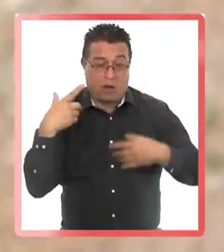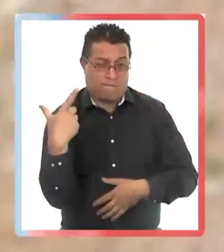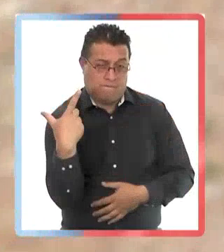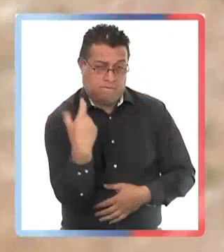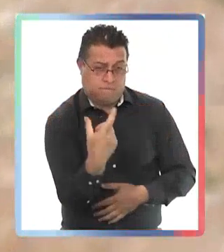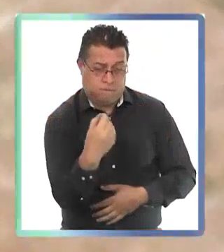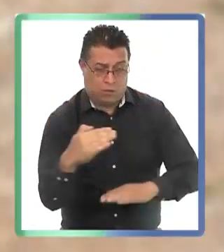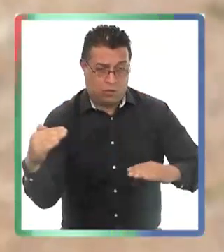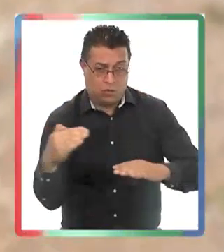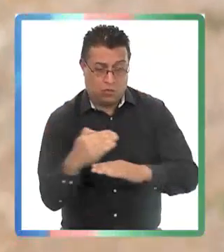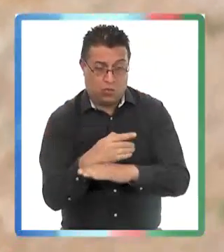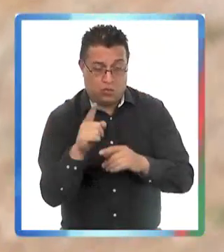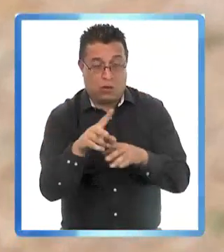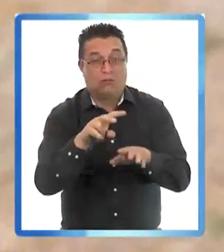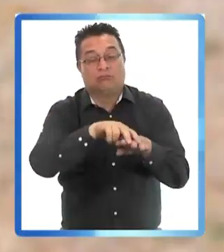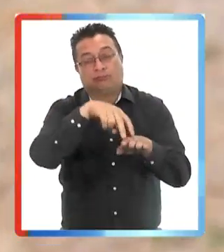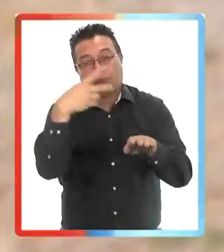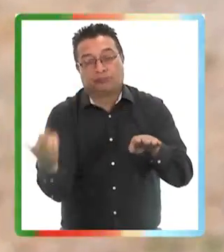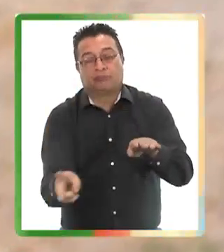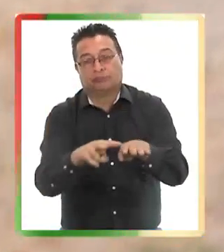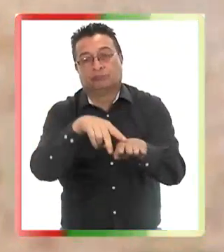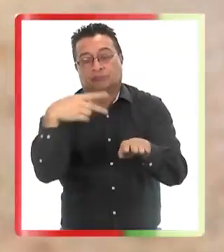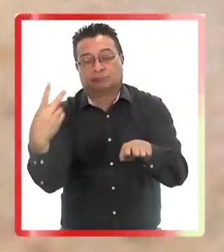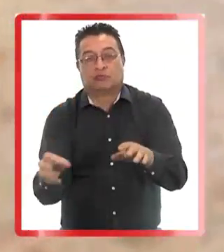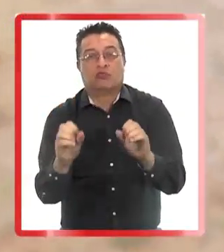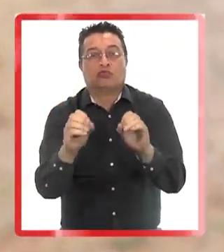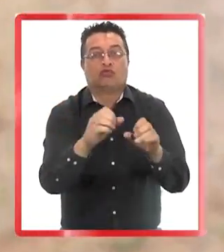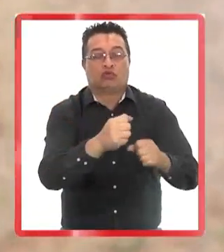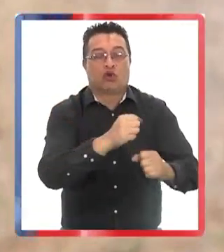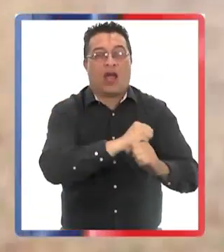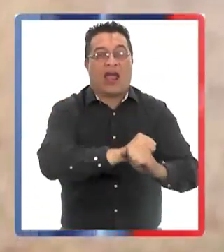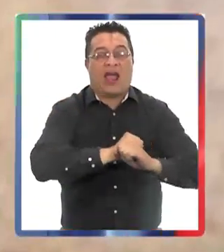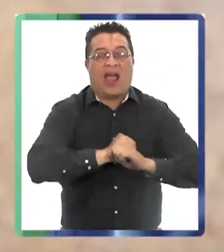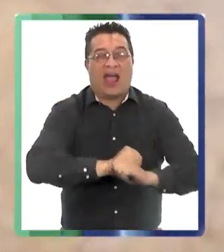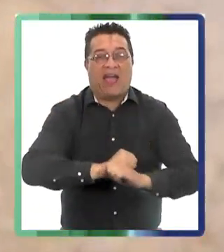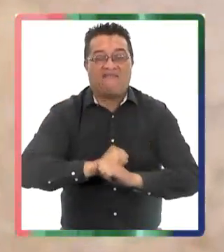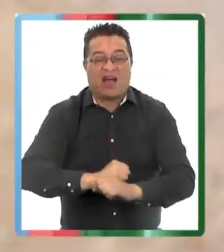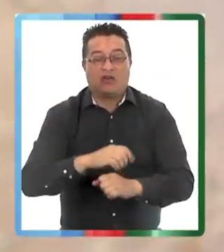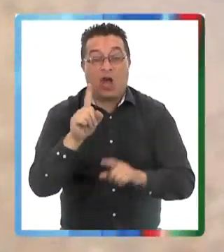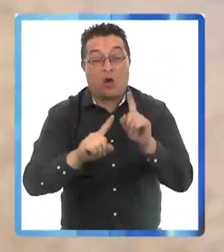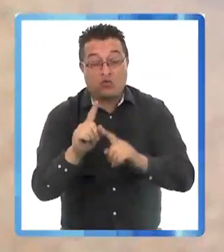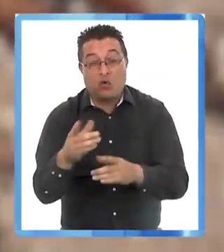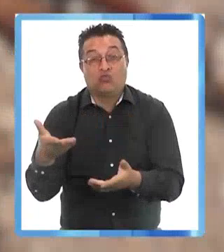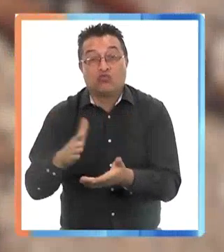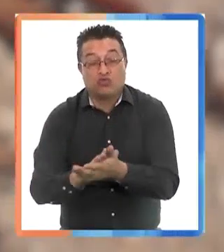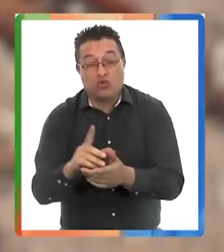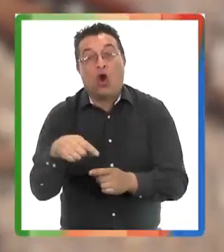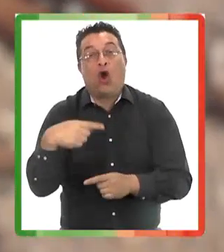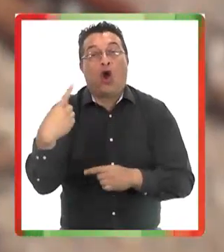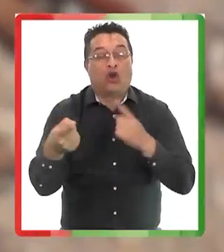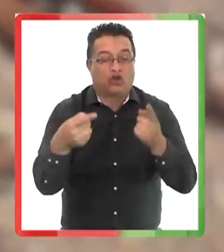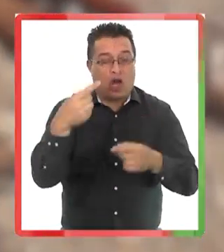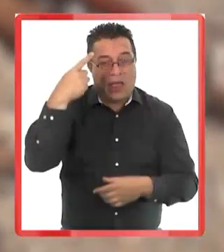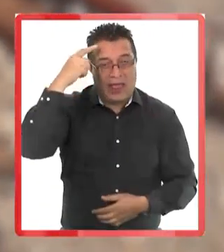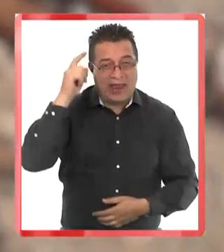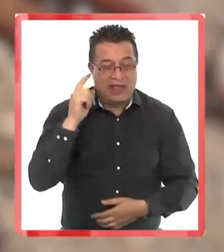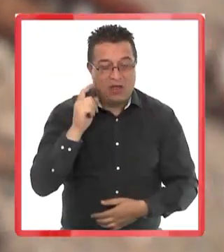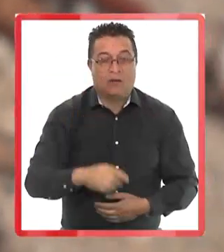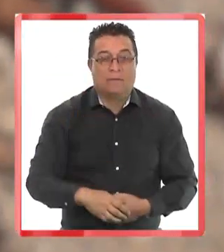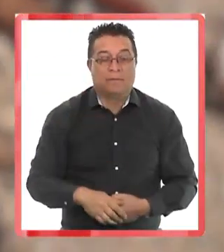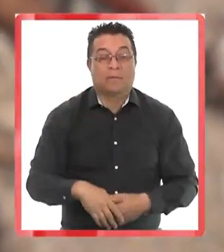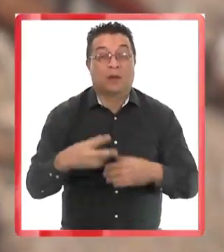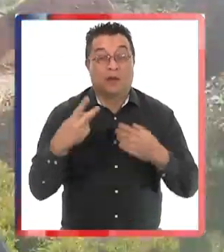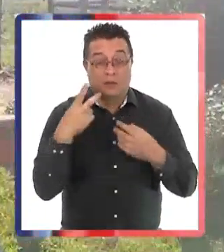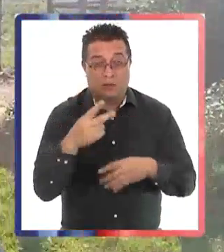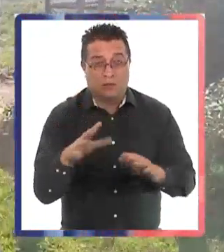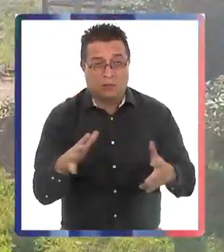camión que se desplazaba a alta velocidad por la ruta, se habían caído a la vía pública varios caballares, unos estaban muertos y otros